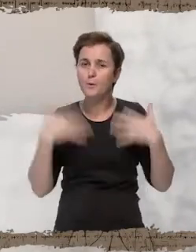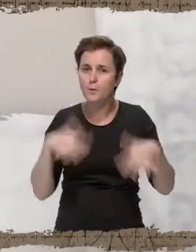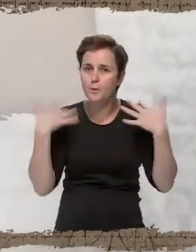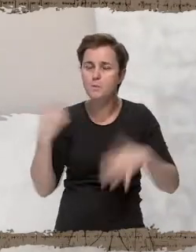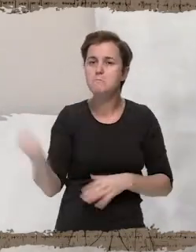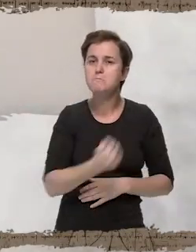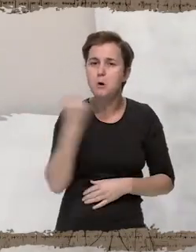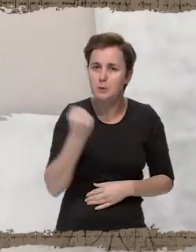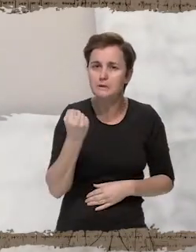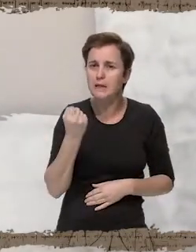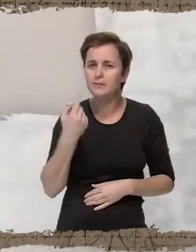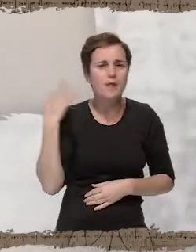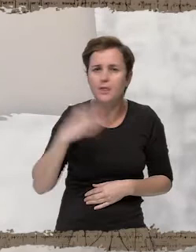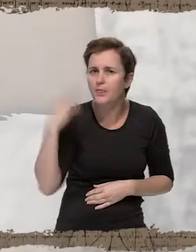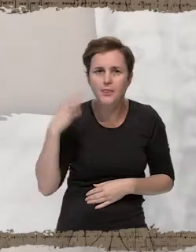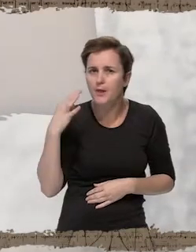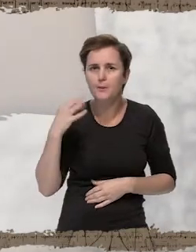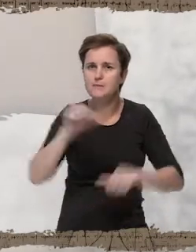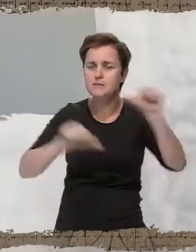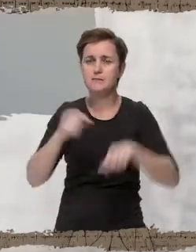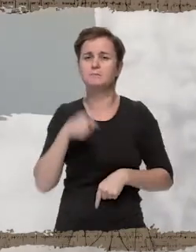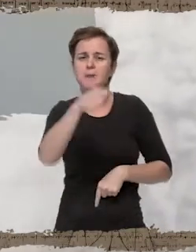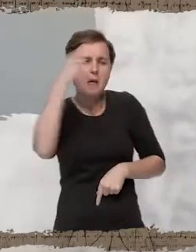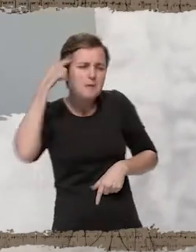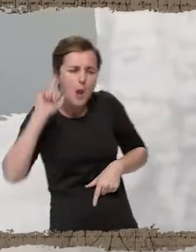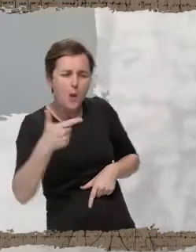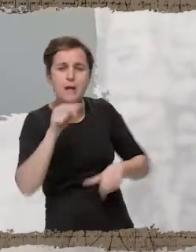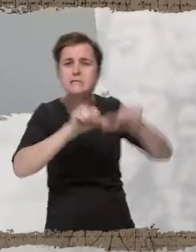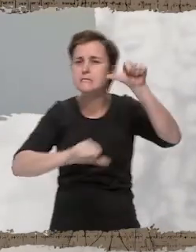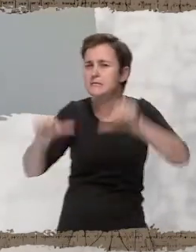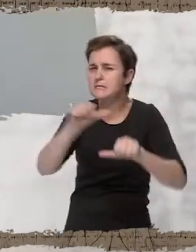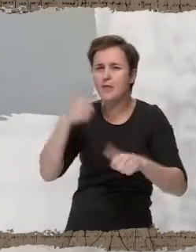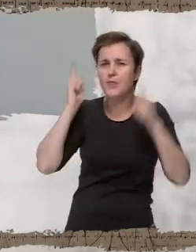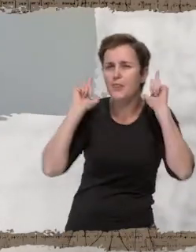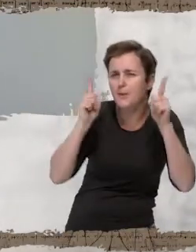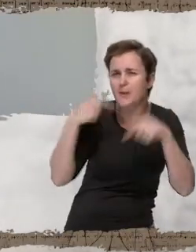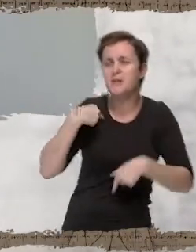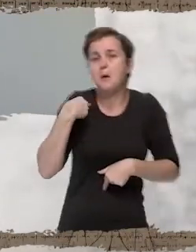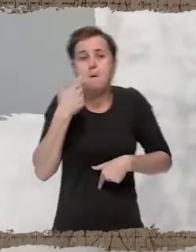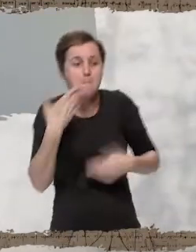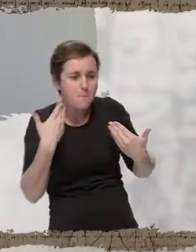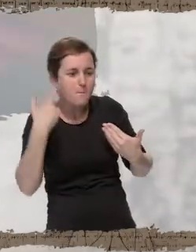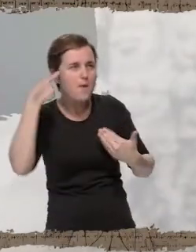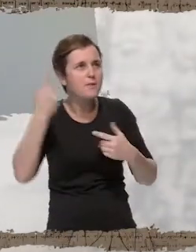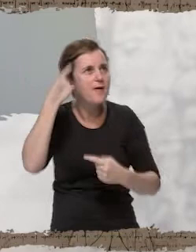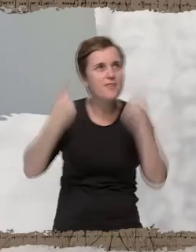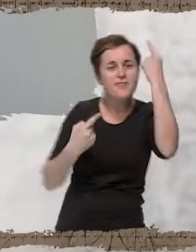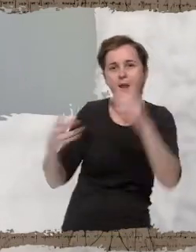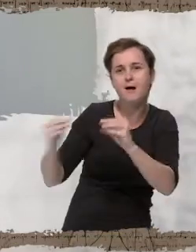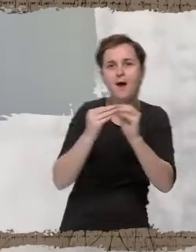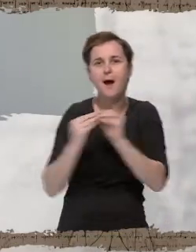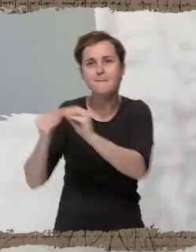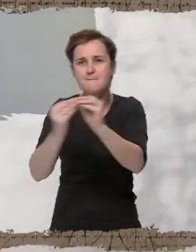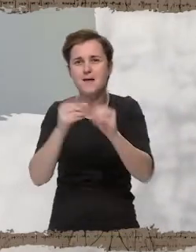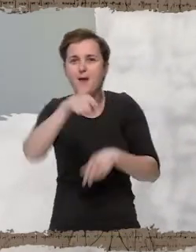algo muy importante e infaltable en la sociedad. Aunque no lo creía, la ciencia es algo divertido, porque puedes inventar